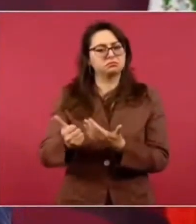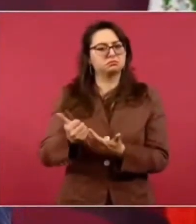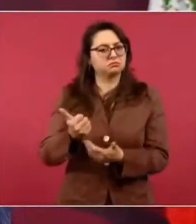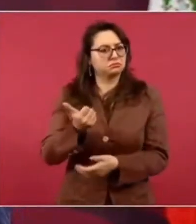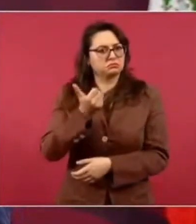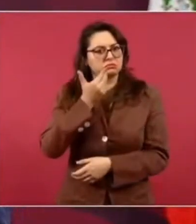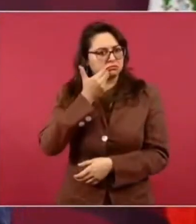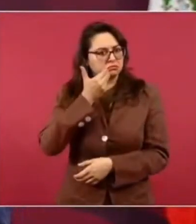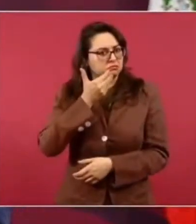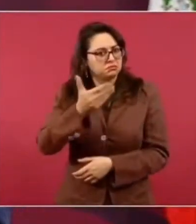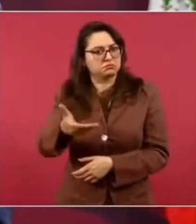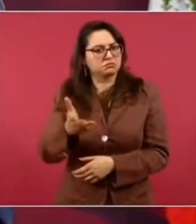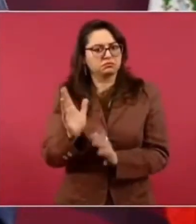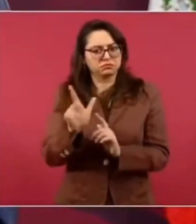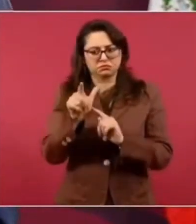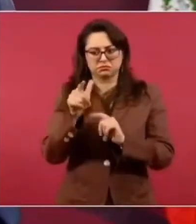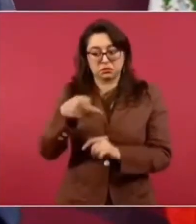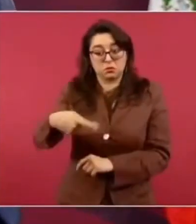y